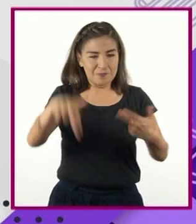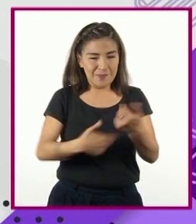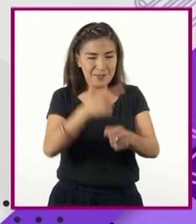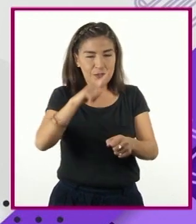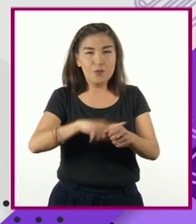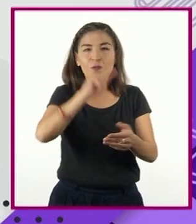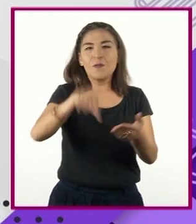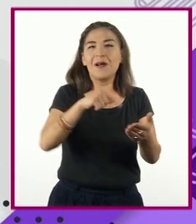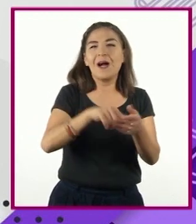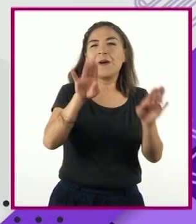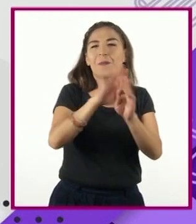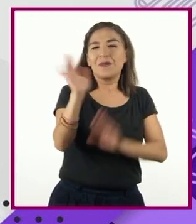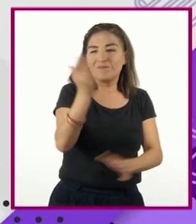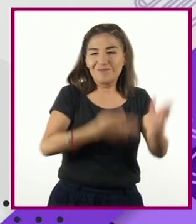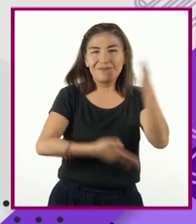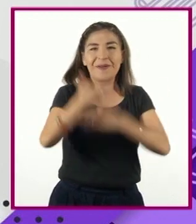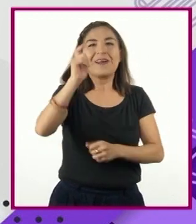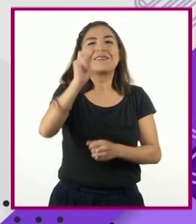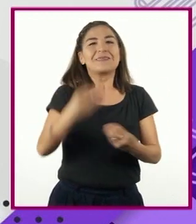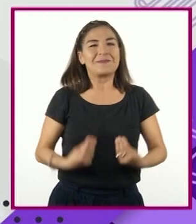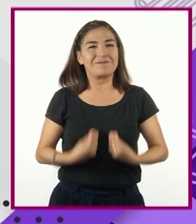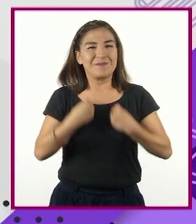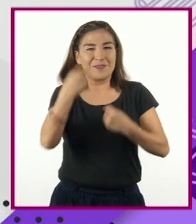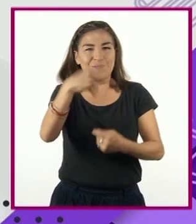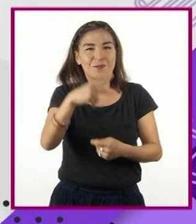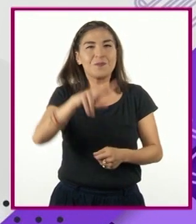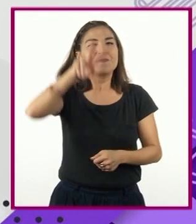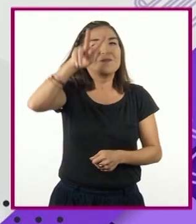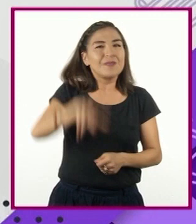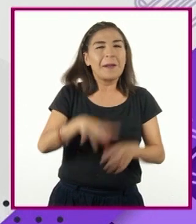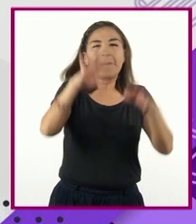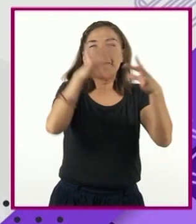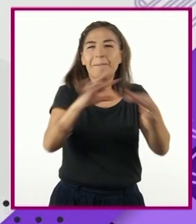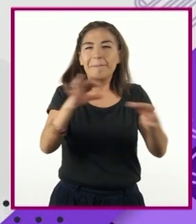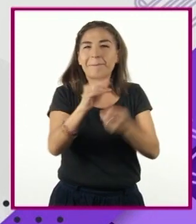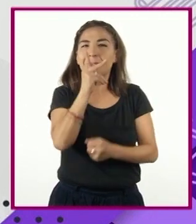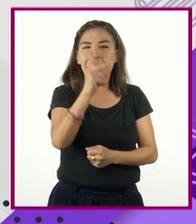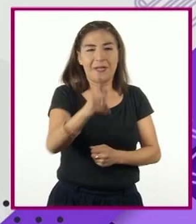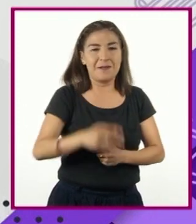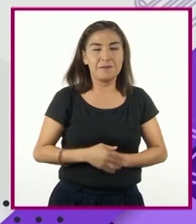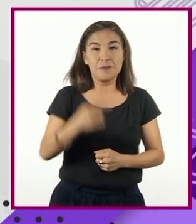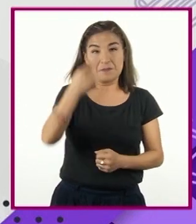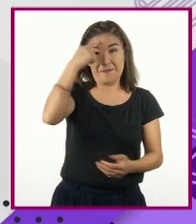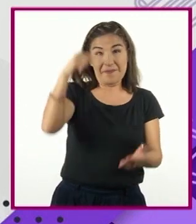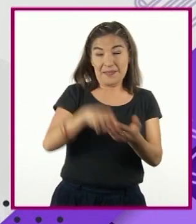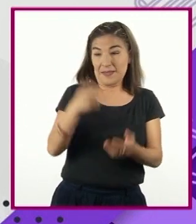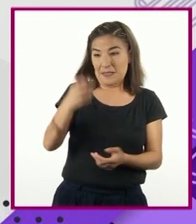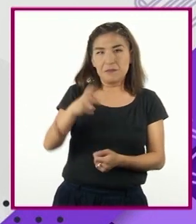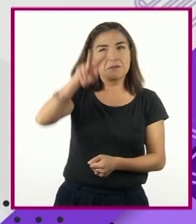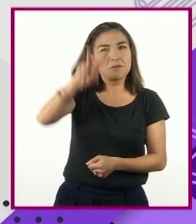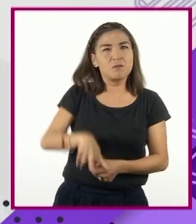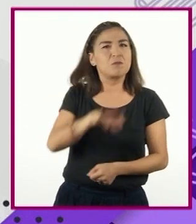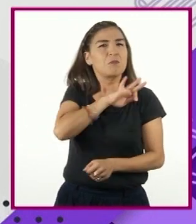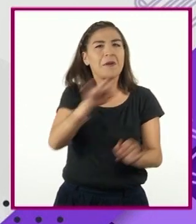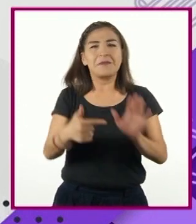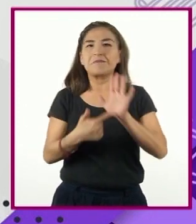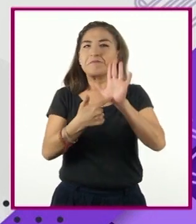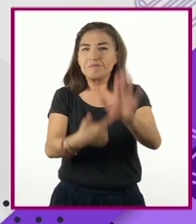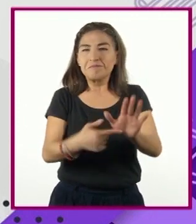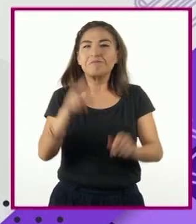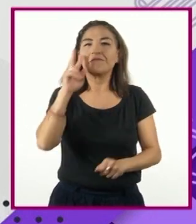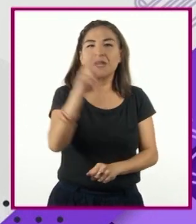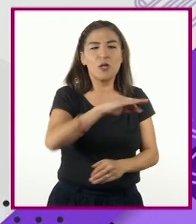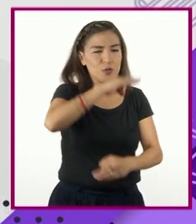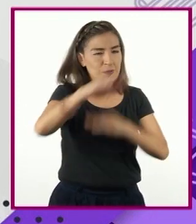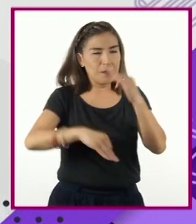elevará y vivirá el verdadero significado de su credo. Creemos que estas verdades son evidentes, que todos los